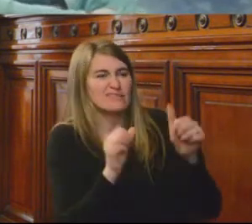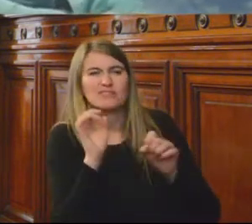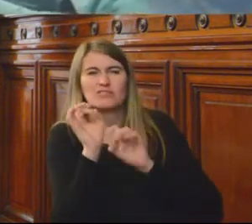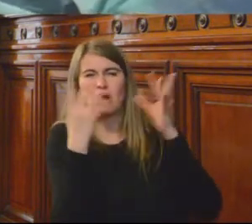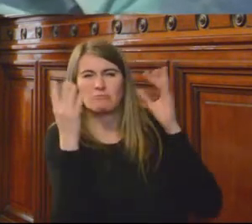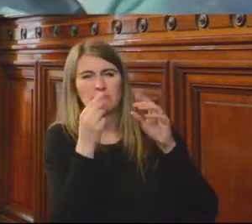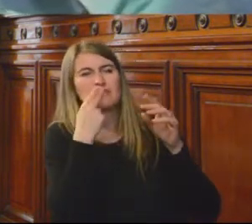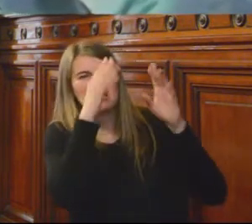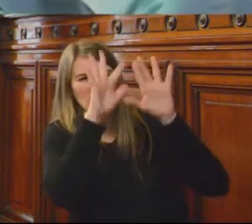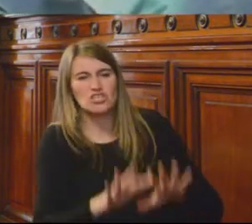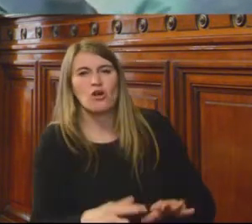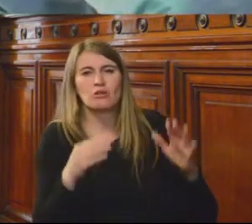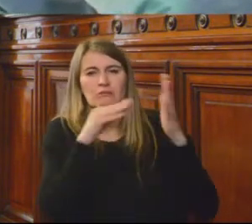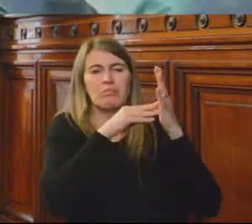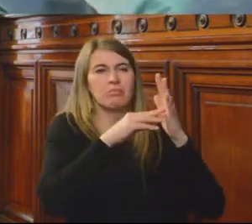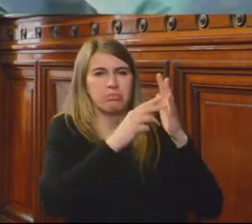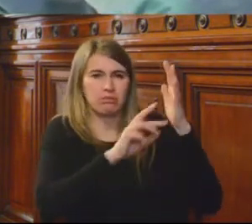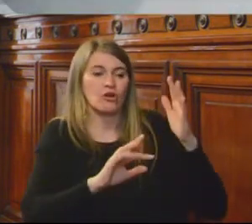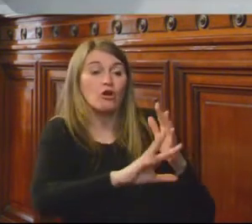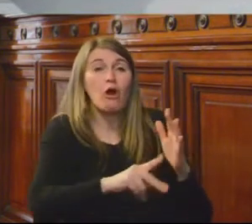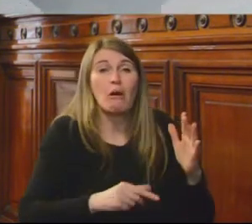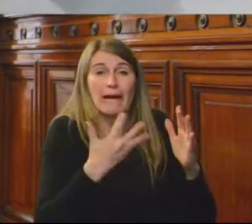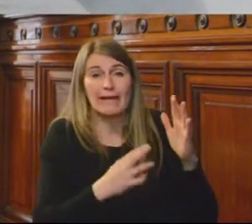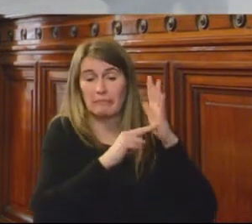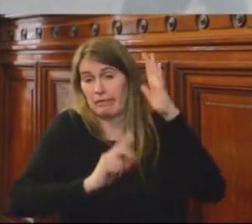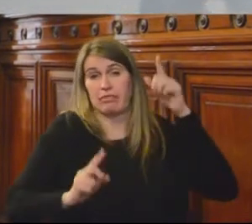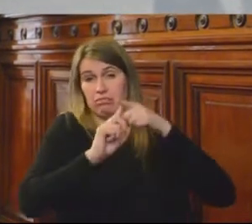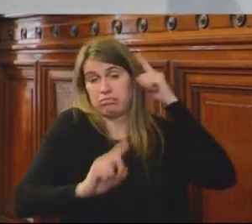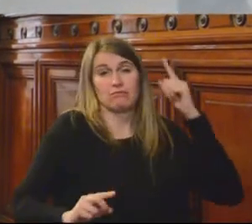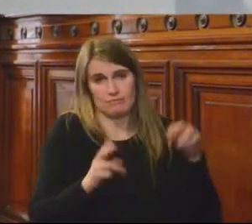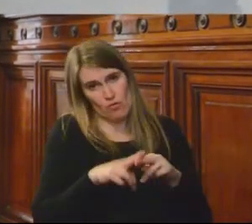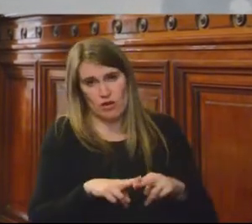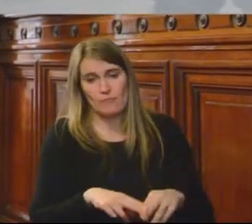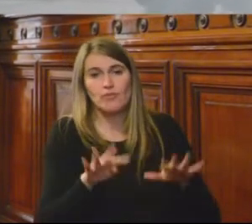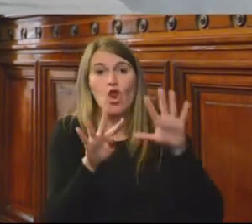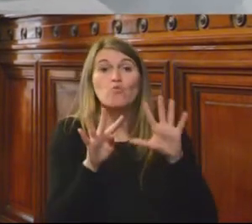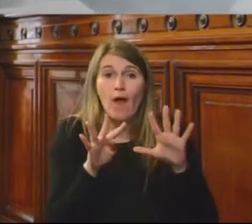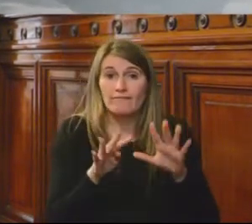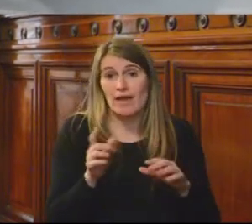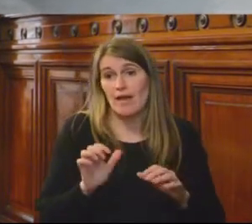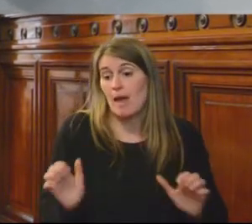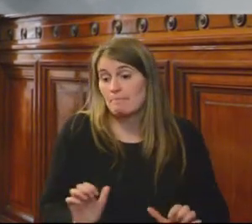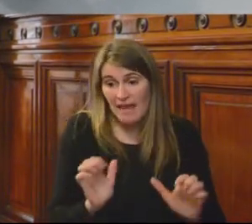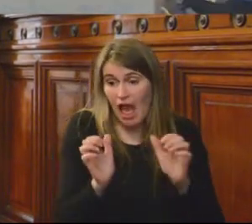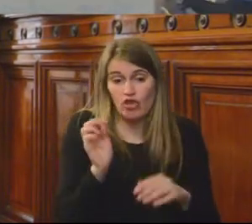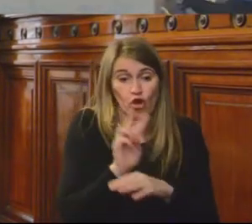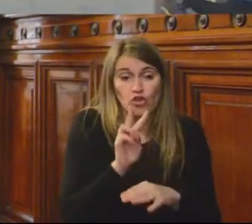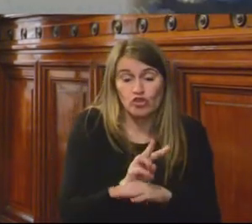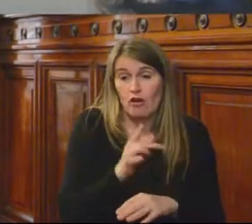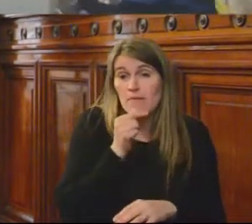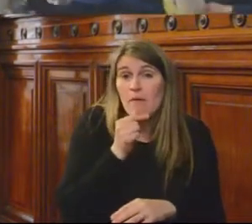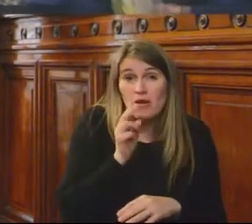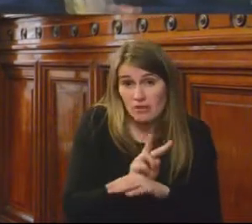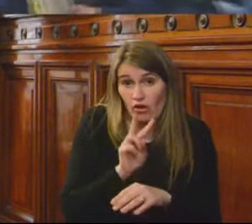por ejemplo, por electrocución, tratando de saquear un local. Y 9, como ya decía, funcionarios y funcionarias en labor de control de los actos de alteración del